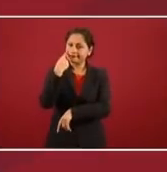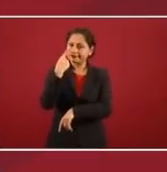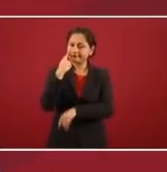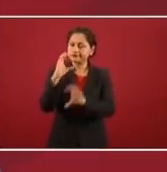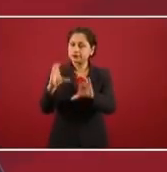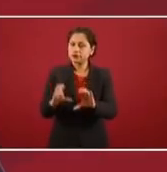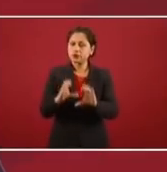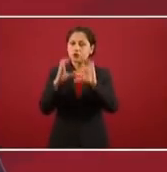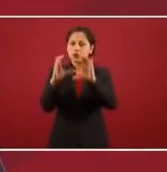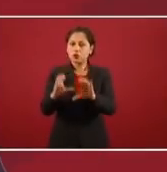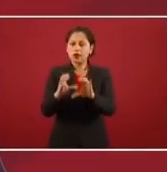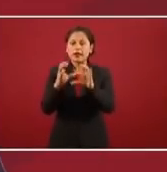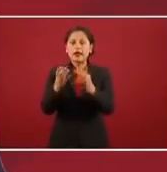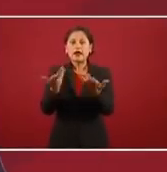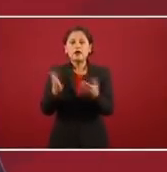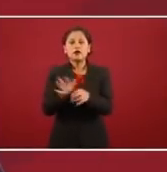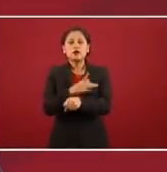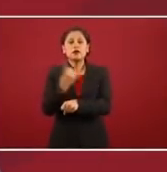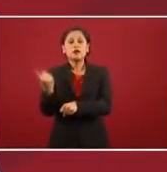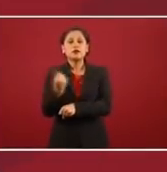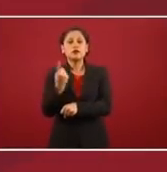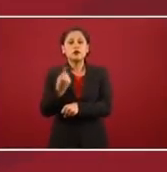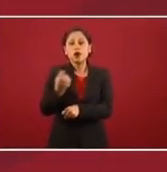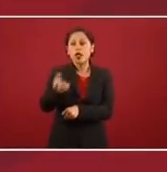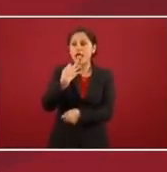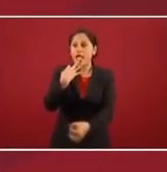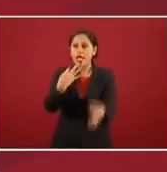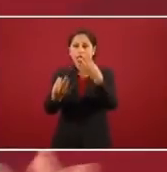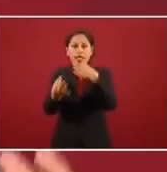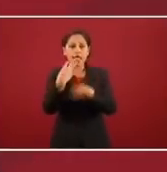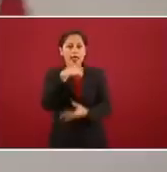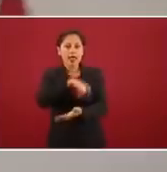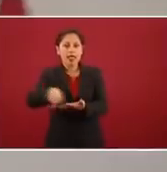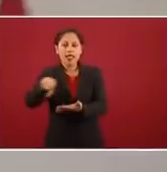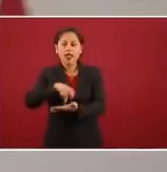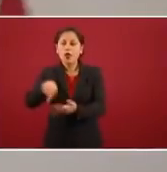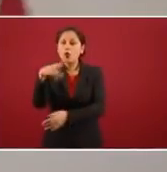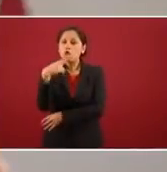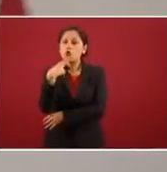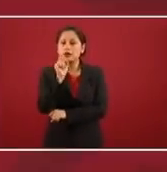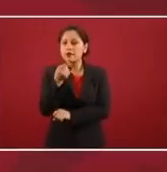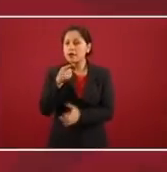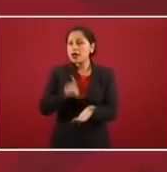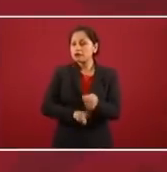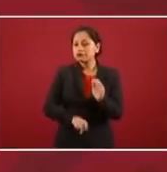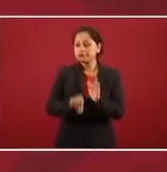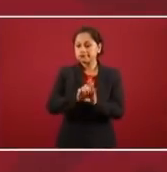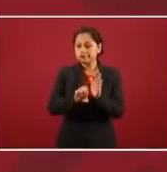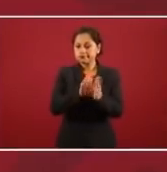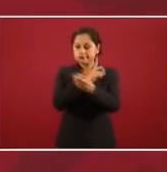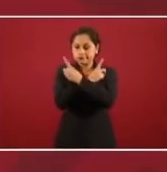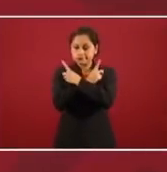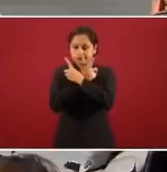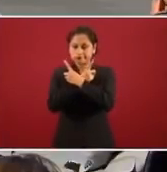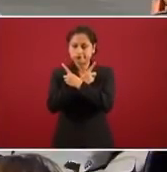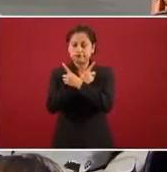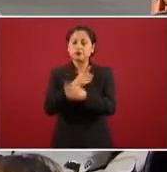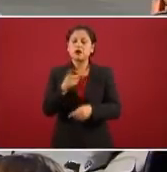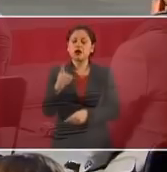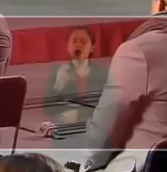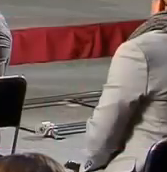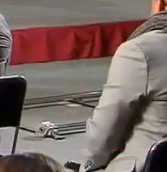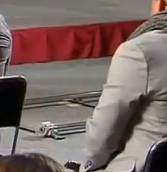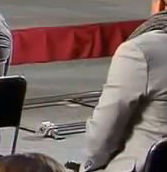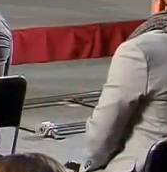seguridad en el uso de medicamentos innovadores o medicamentos existentes. COFEPRIS, que